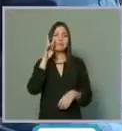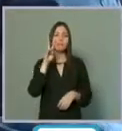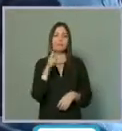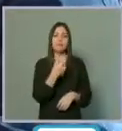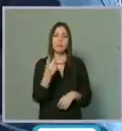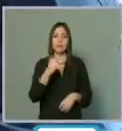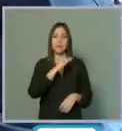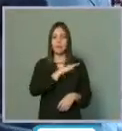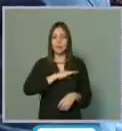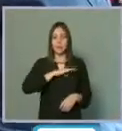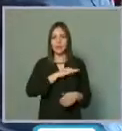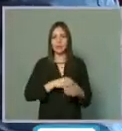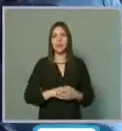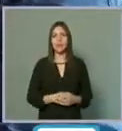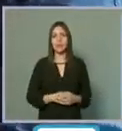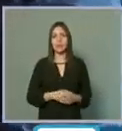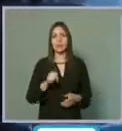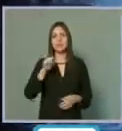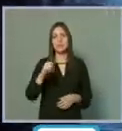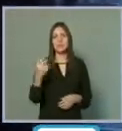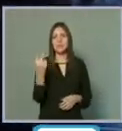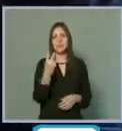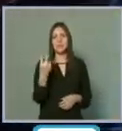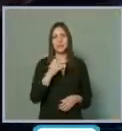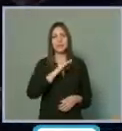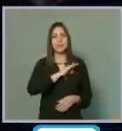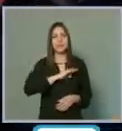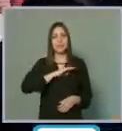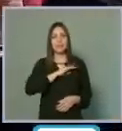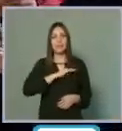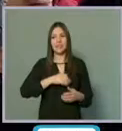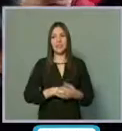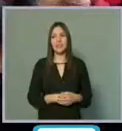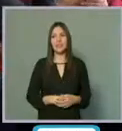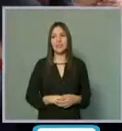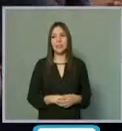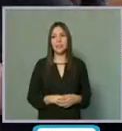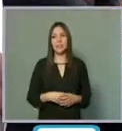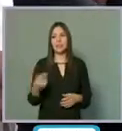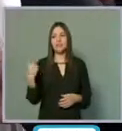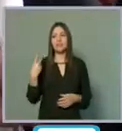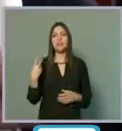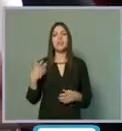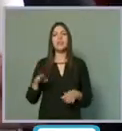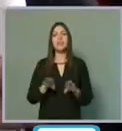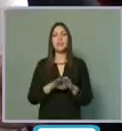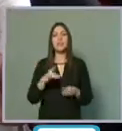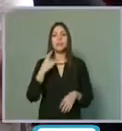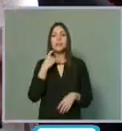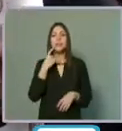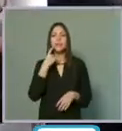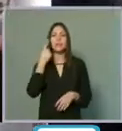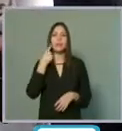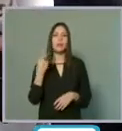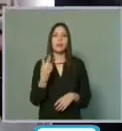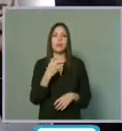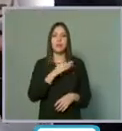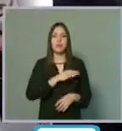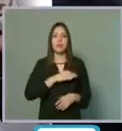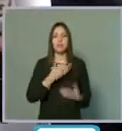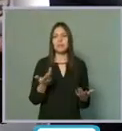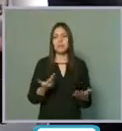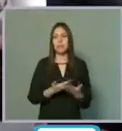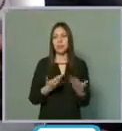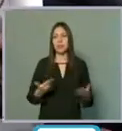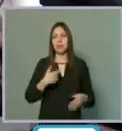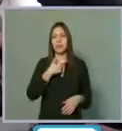sí, definitivamente. Somos felices porque hemos trabajado para eso, ¿no? Y como dice él, me da